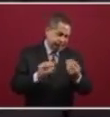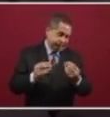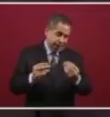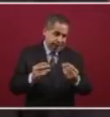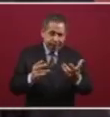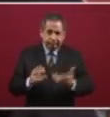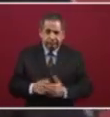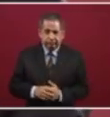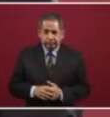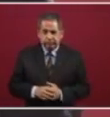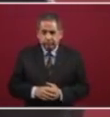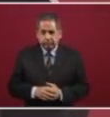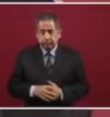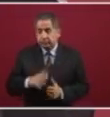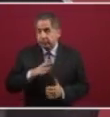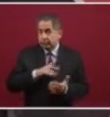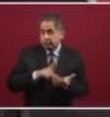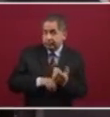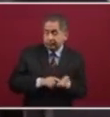Pero había un caso